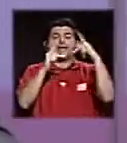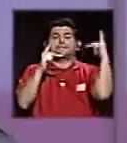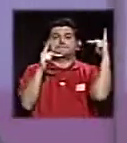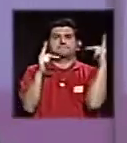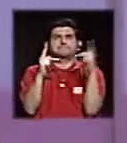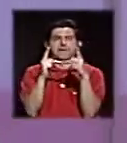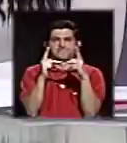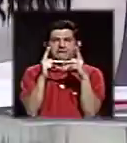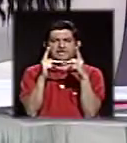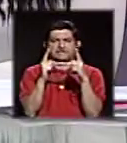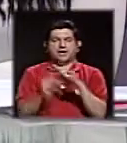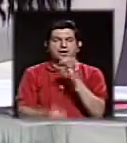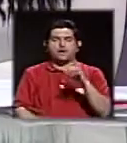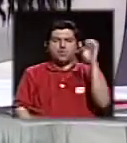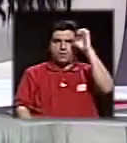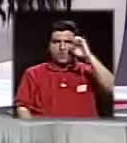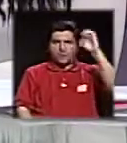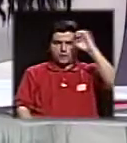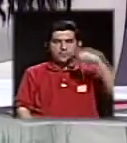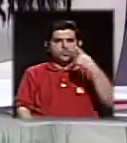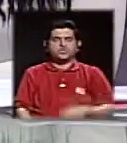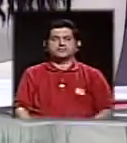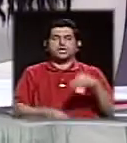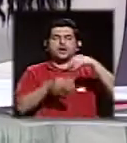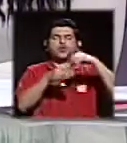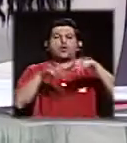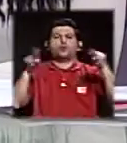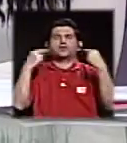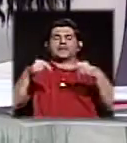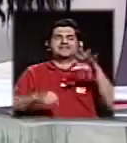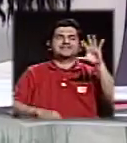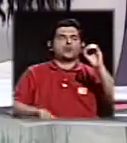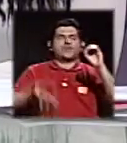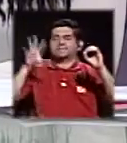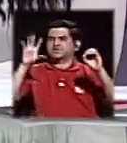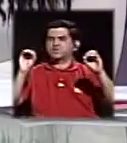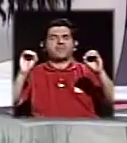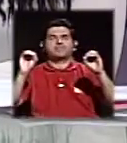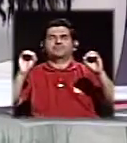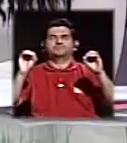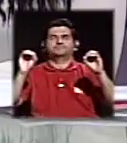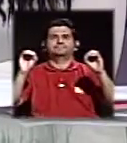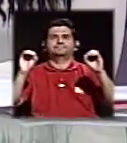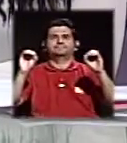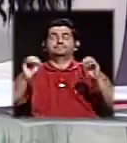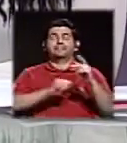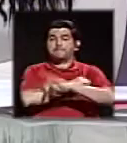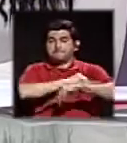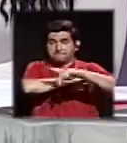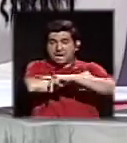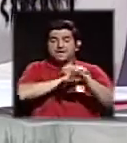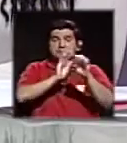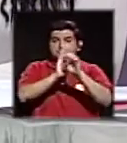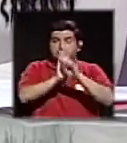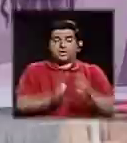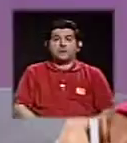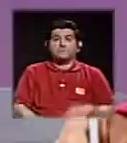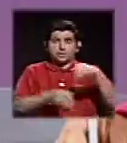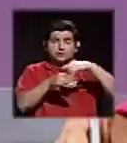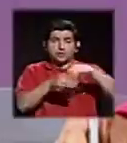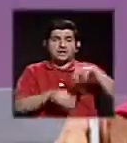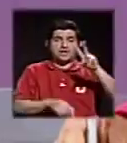o lo que llaman los europeos una cuota neutral porque a 50-50 y hay países en donde por ejemplo si la